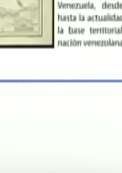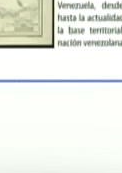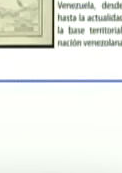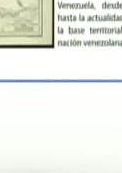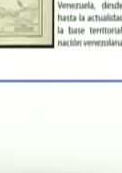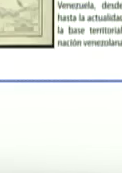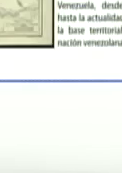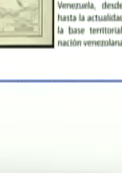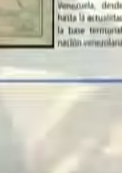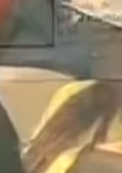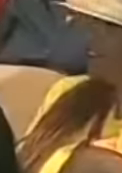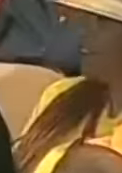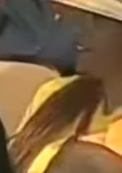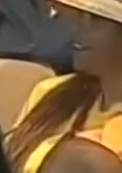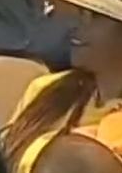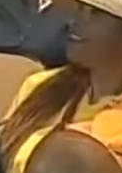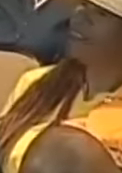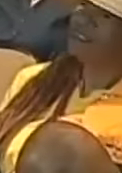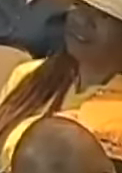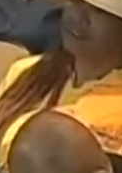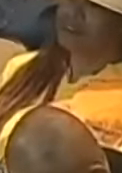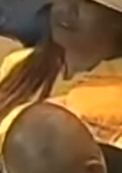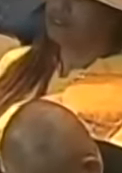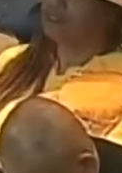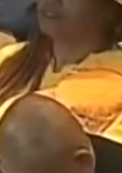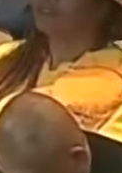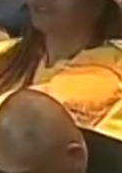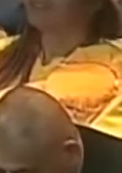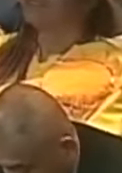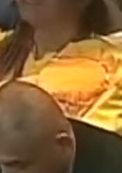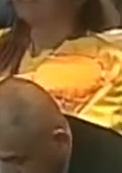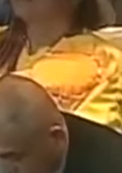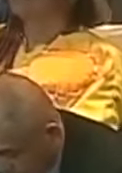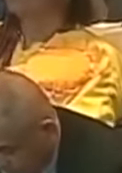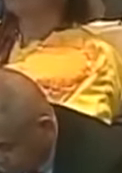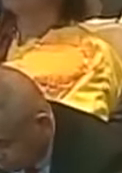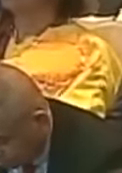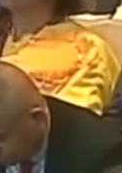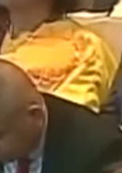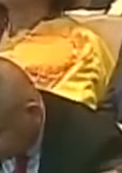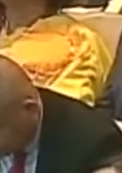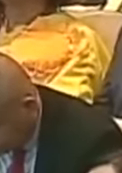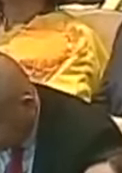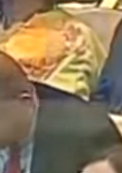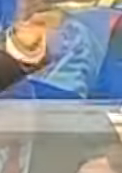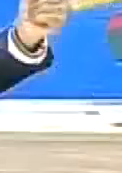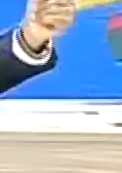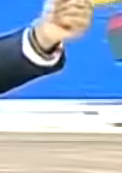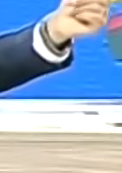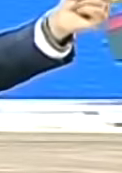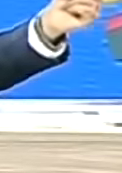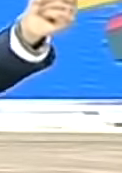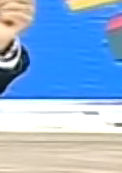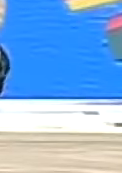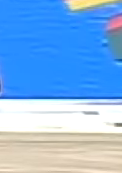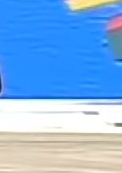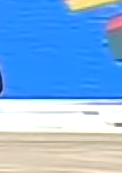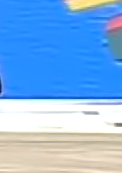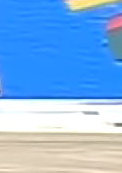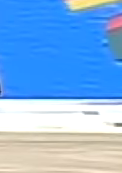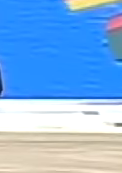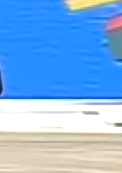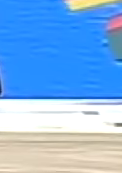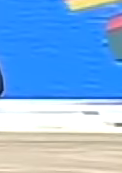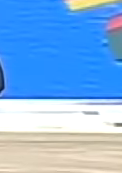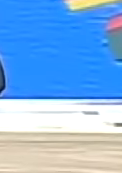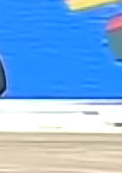lo podemos ver en uno de los mapas. Profesor, por favor, Samuel, ¿pudieras hacer algún